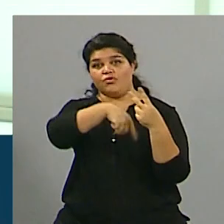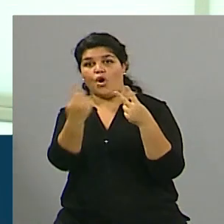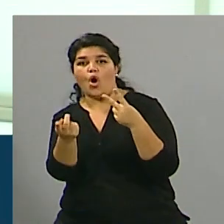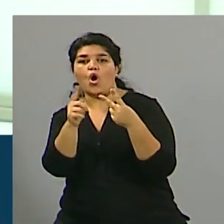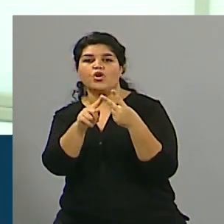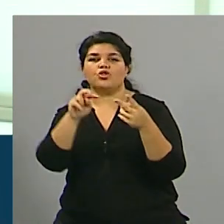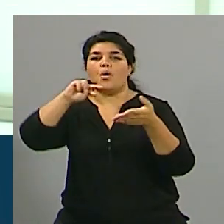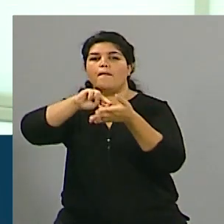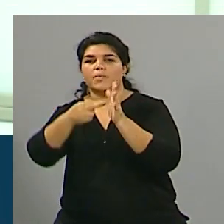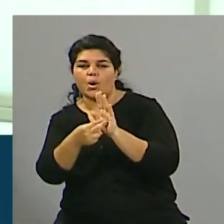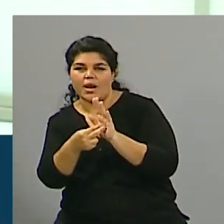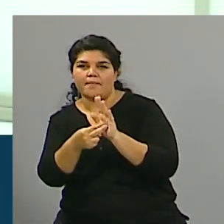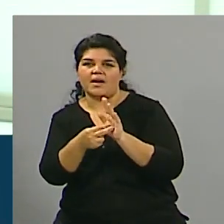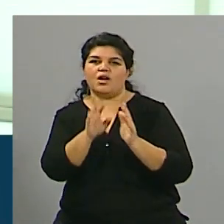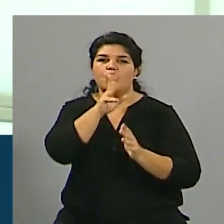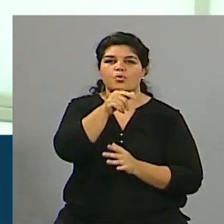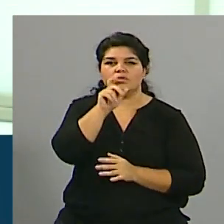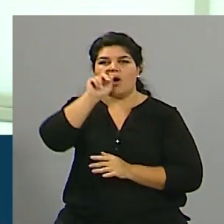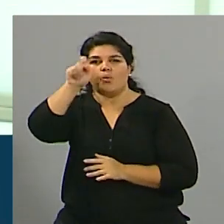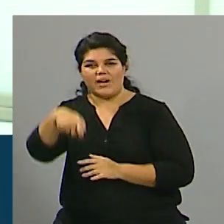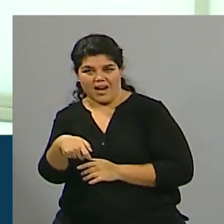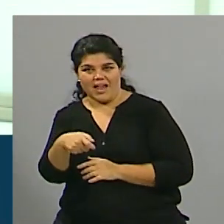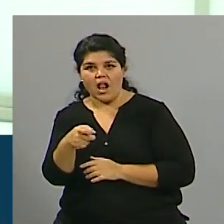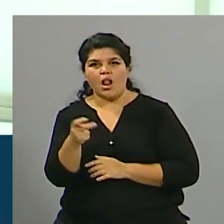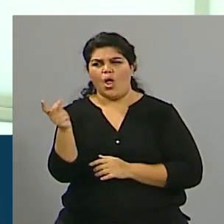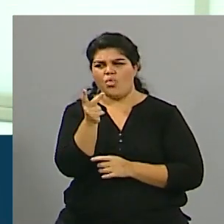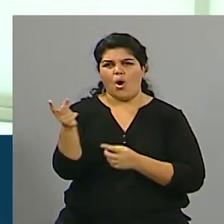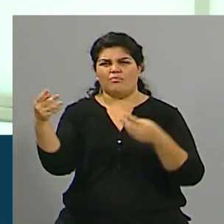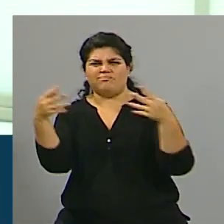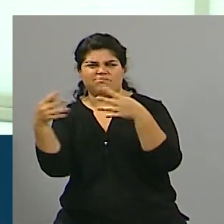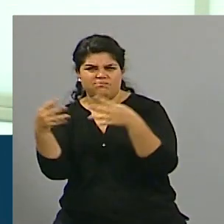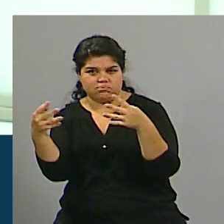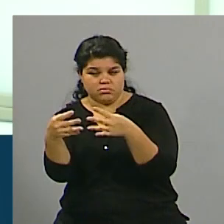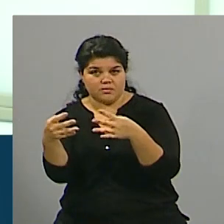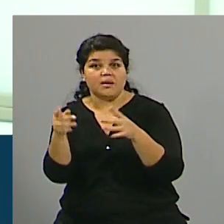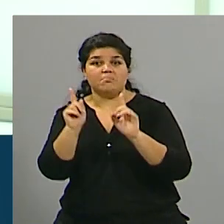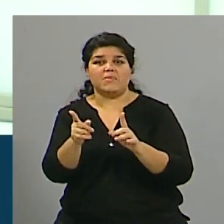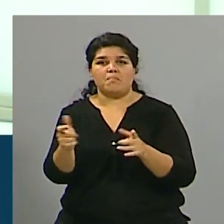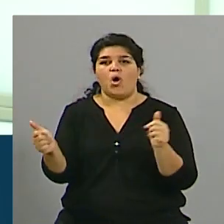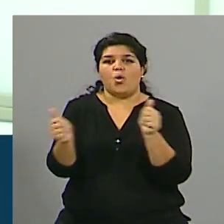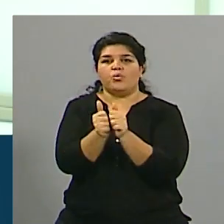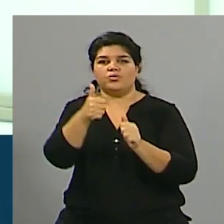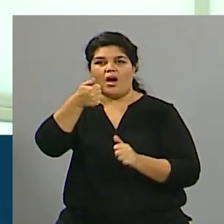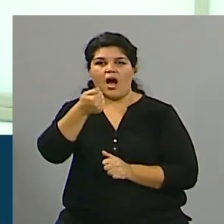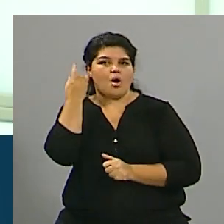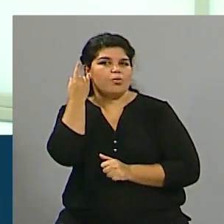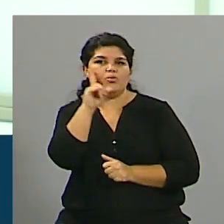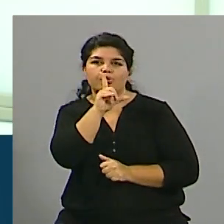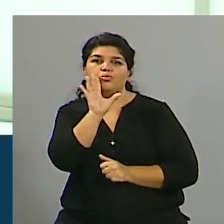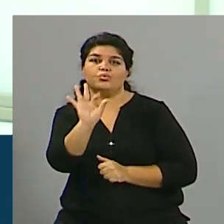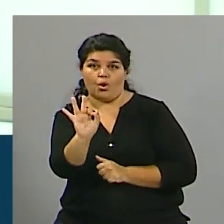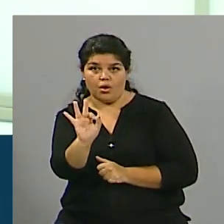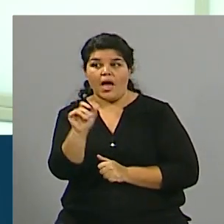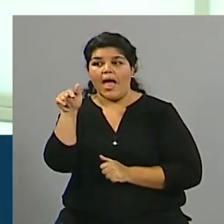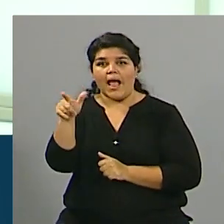el conflicto entre Rusia y Ucrania. Ucrania y Rusia lo vamos a hacer con el aporte de Augusto Grilli Fox, analista internacional, que desde